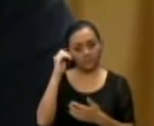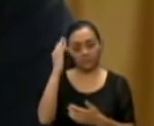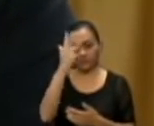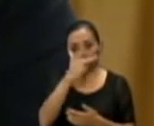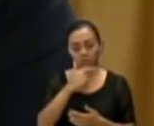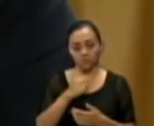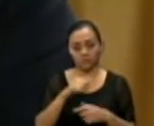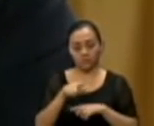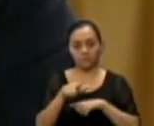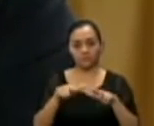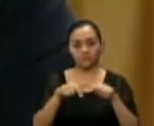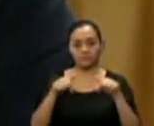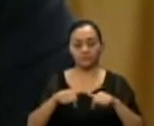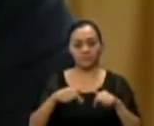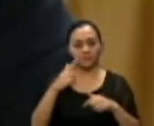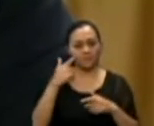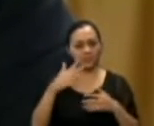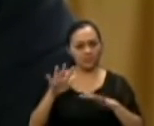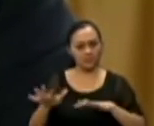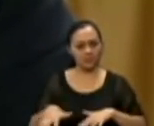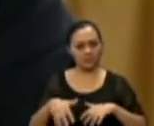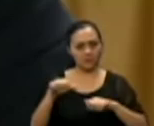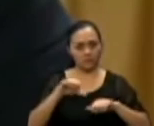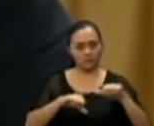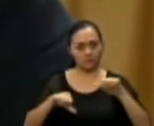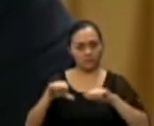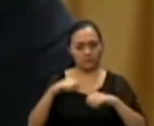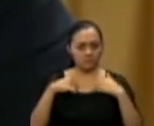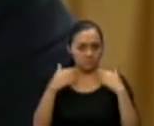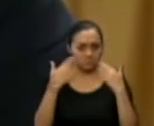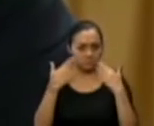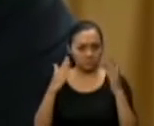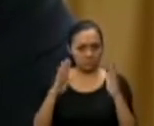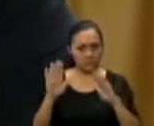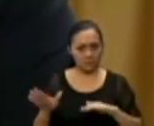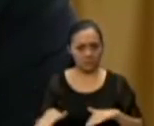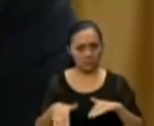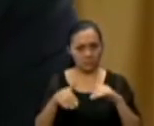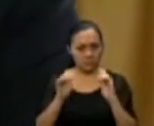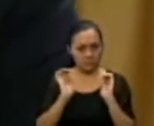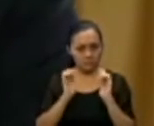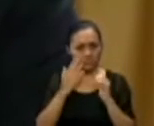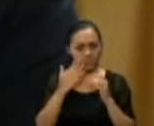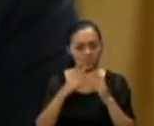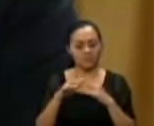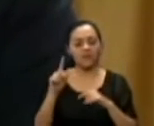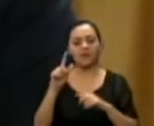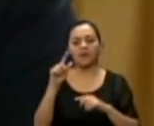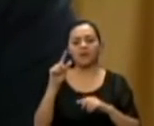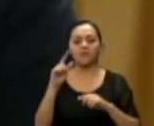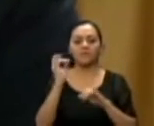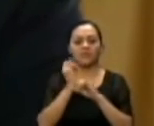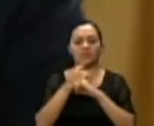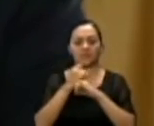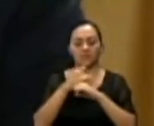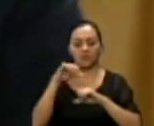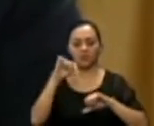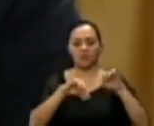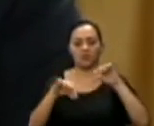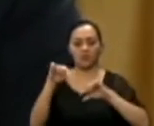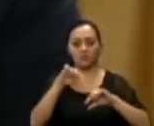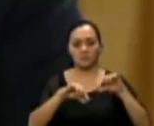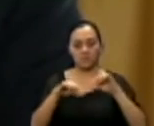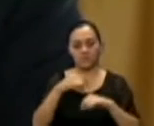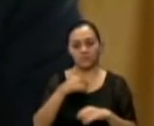hermoso me parece que para agronomía verdad ingeniería agronómica nos felicitaciones porque un campo realmente hermoso